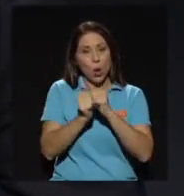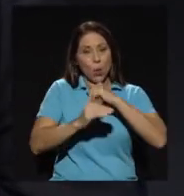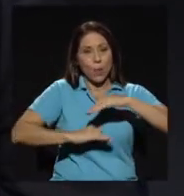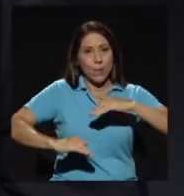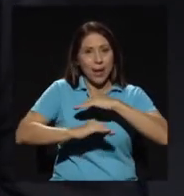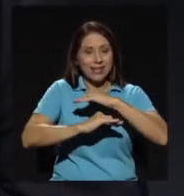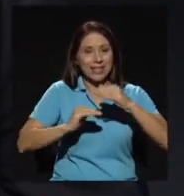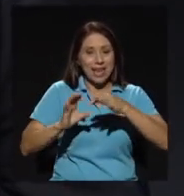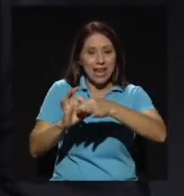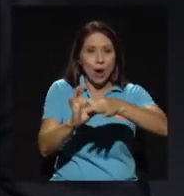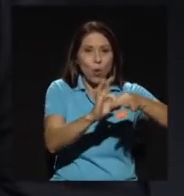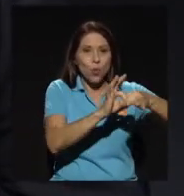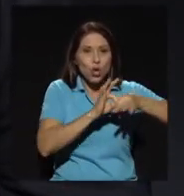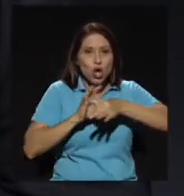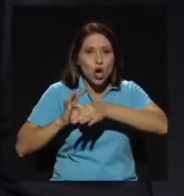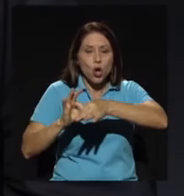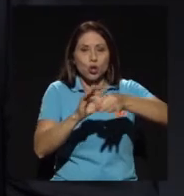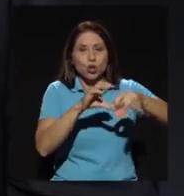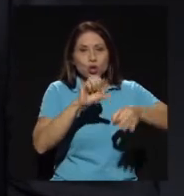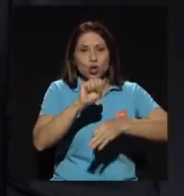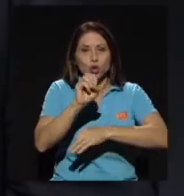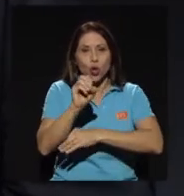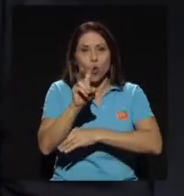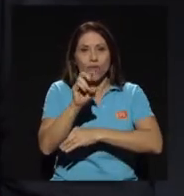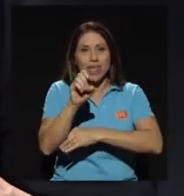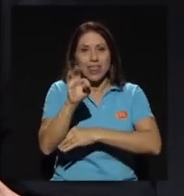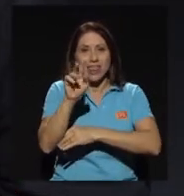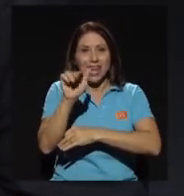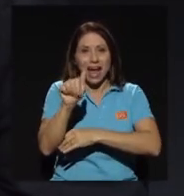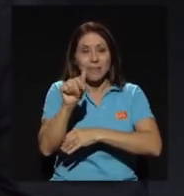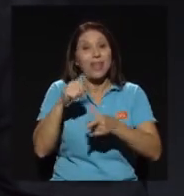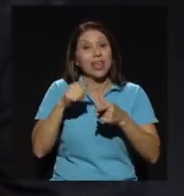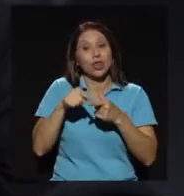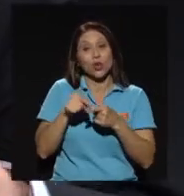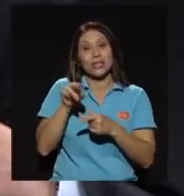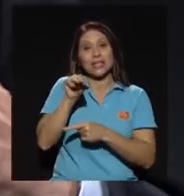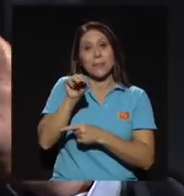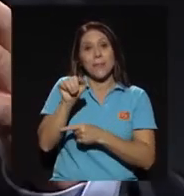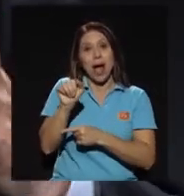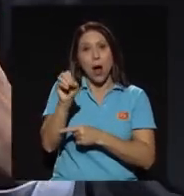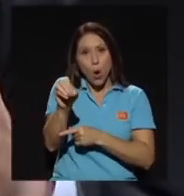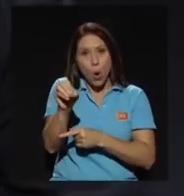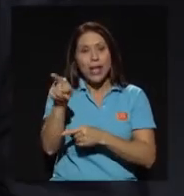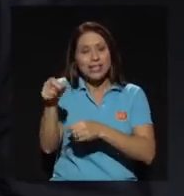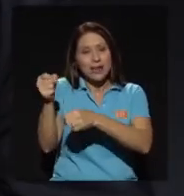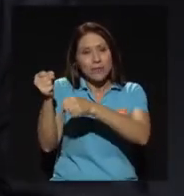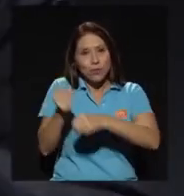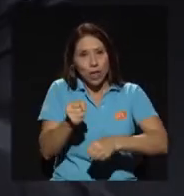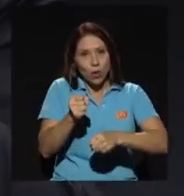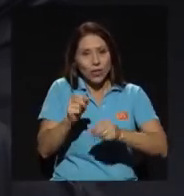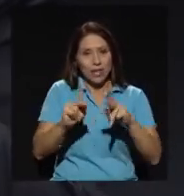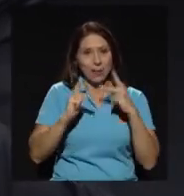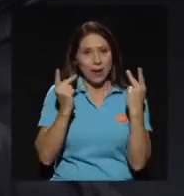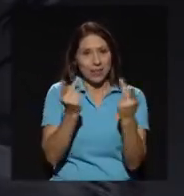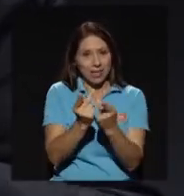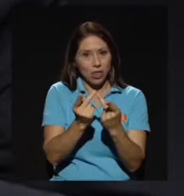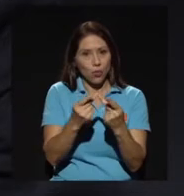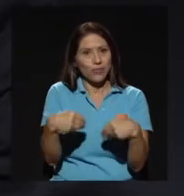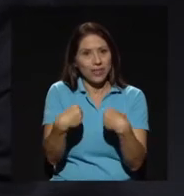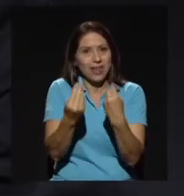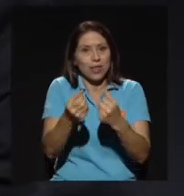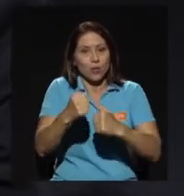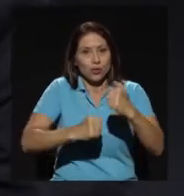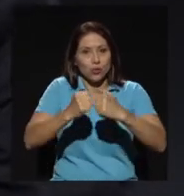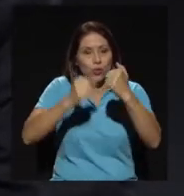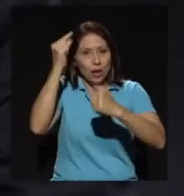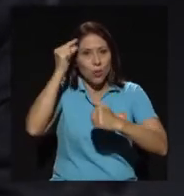entonces mao fue el que es el fundador del partido el que le dio la estructura al gobierno pero